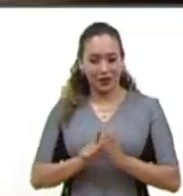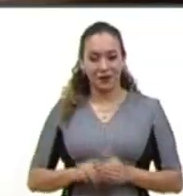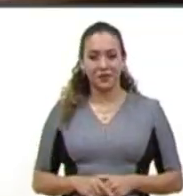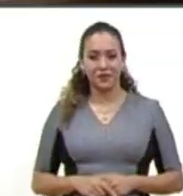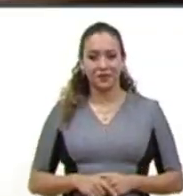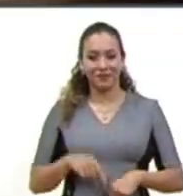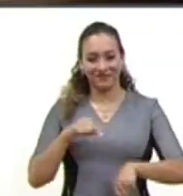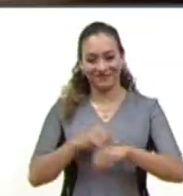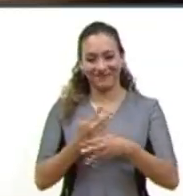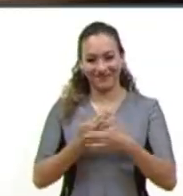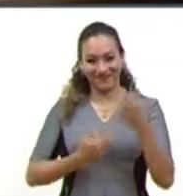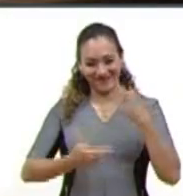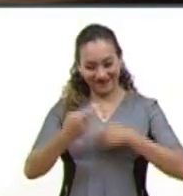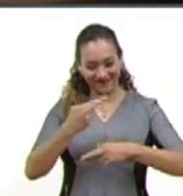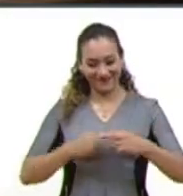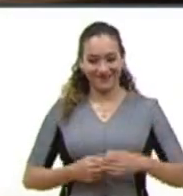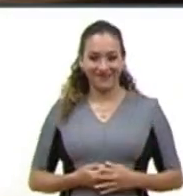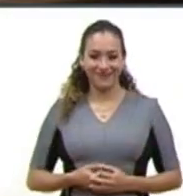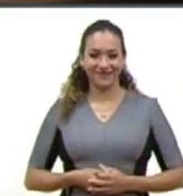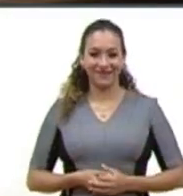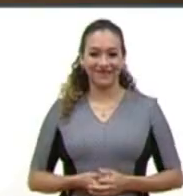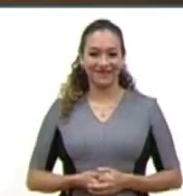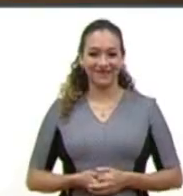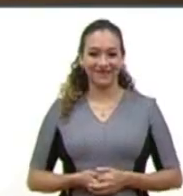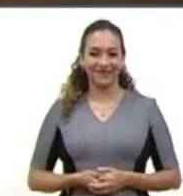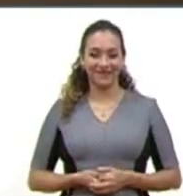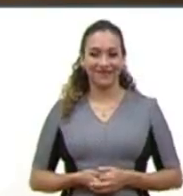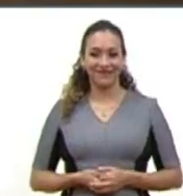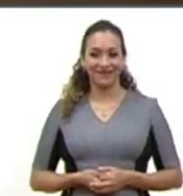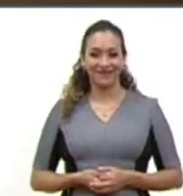Hacemos una breve pausa y continuamos con más noticias.